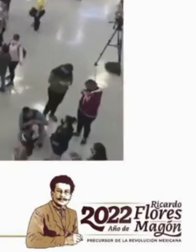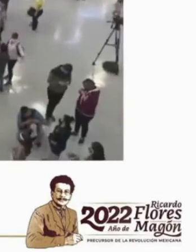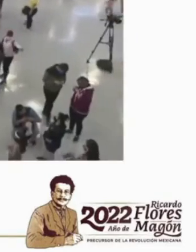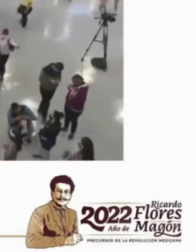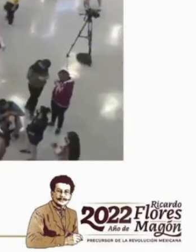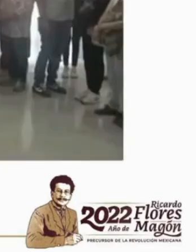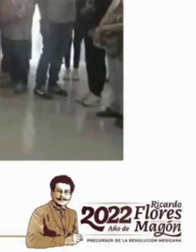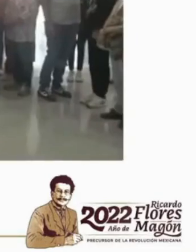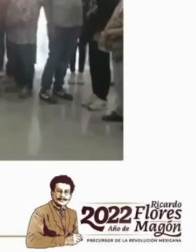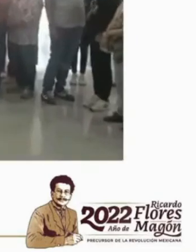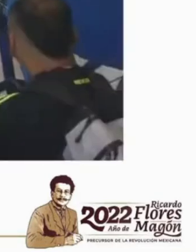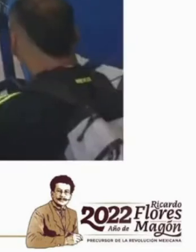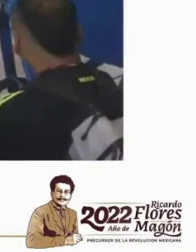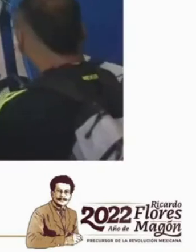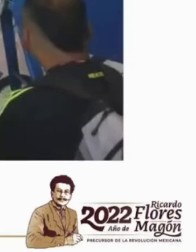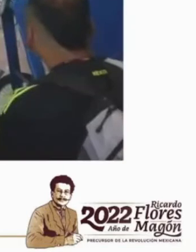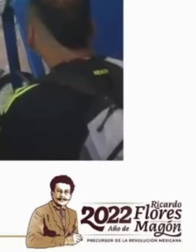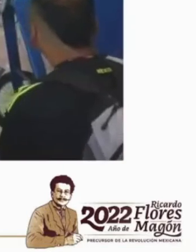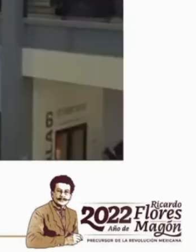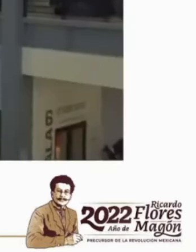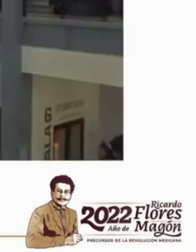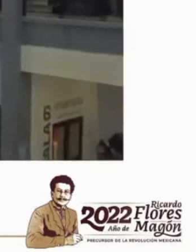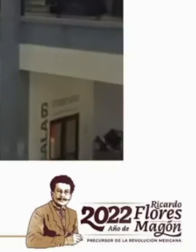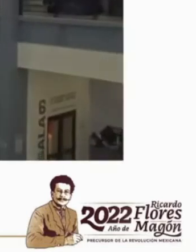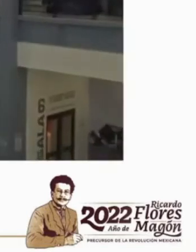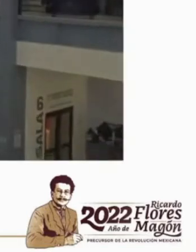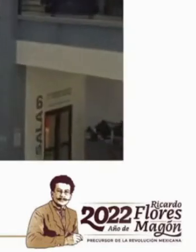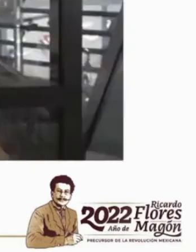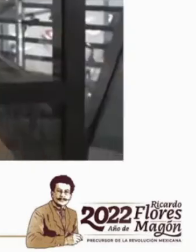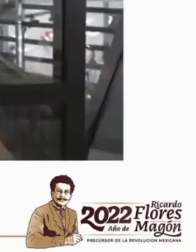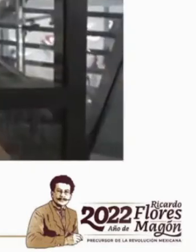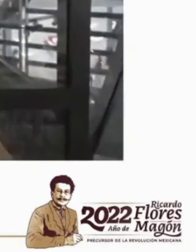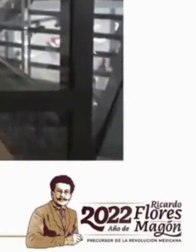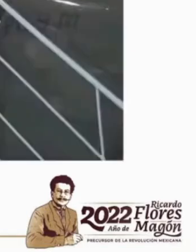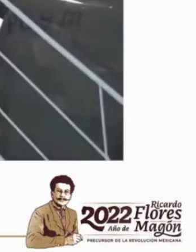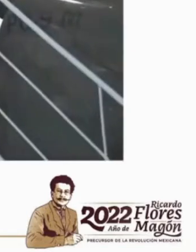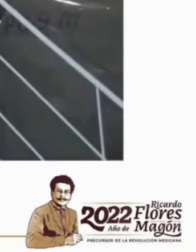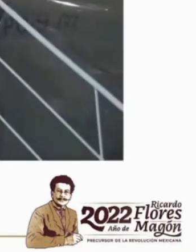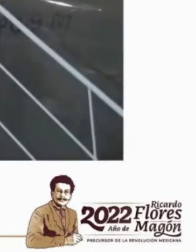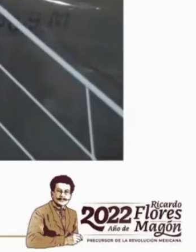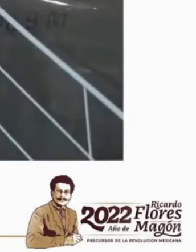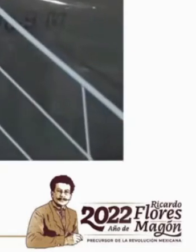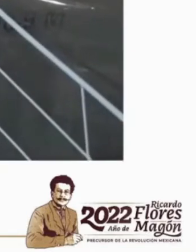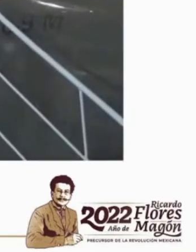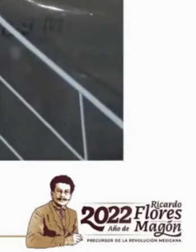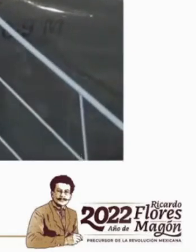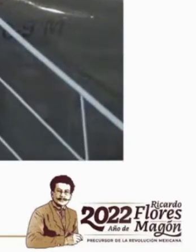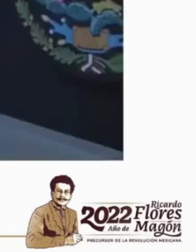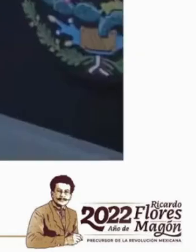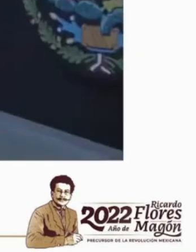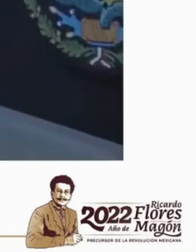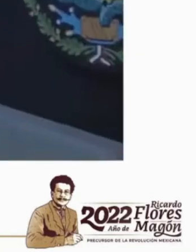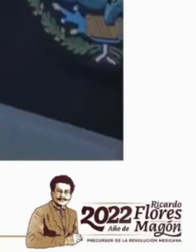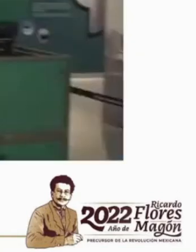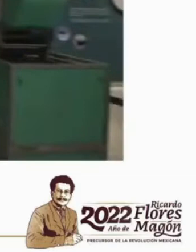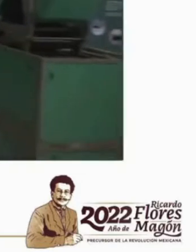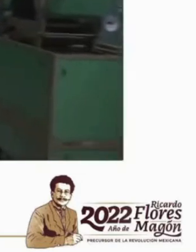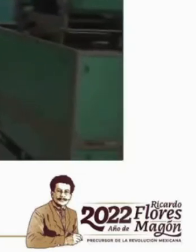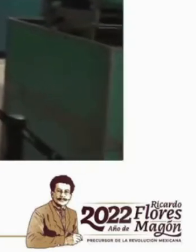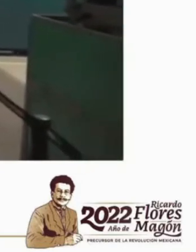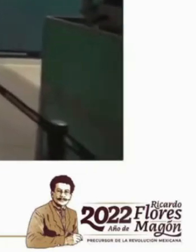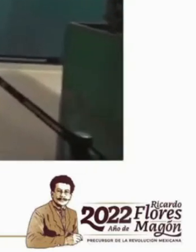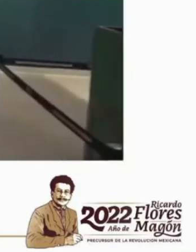nivel nacional. Su diseño simula un hangar con una torre de control didáctica. Está conformado por 12 salas temáticas de exhibición